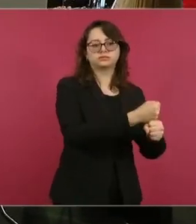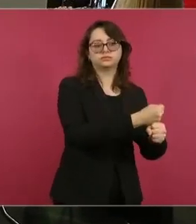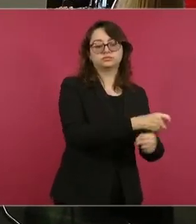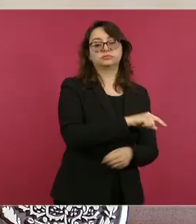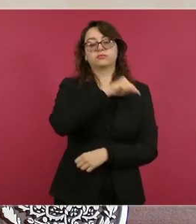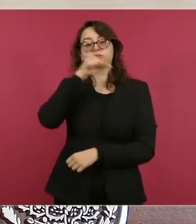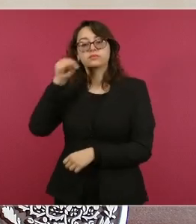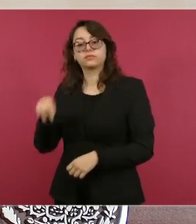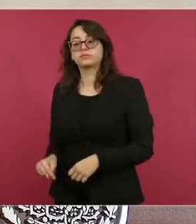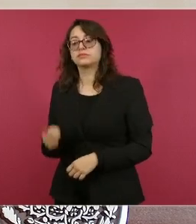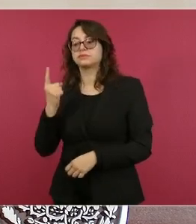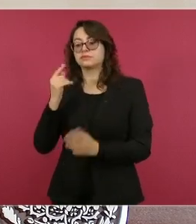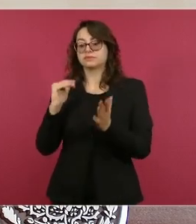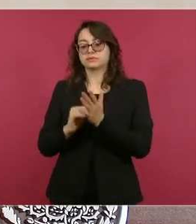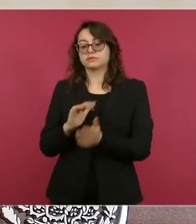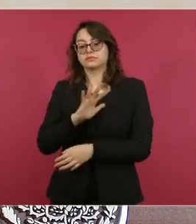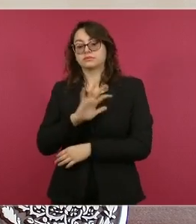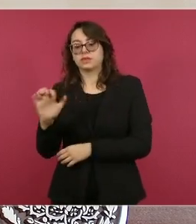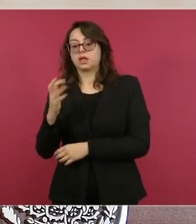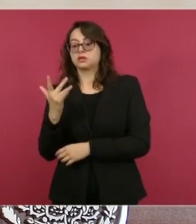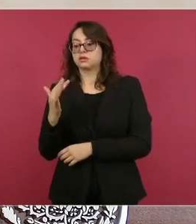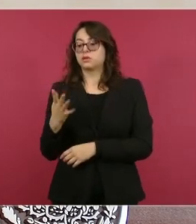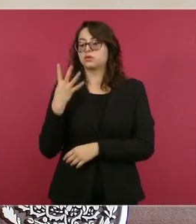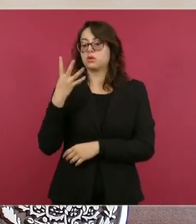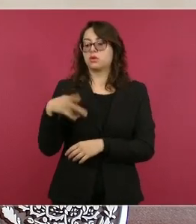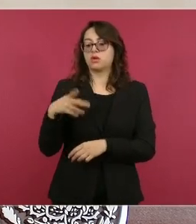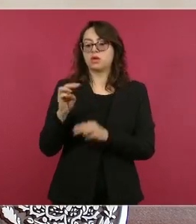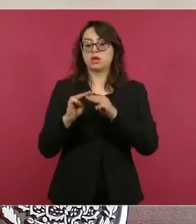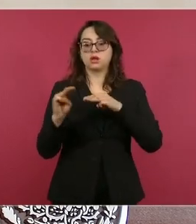1,554 kilómetros, récord